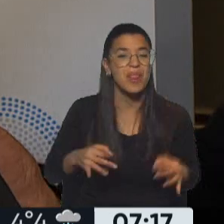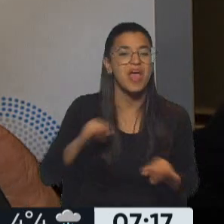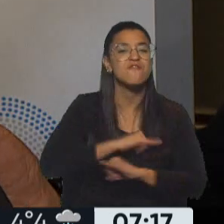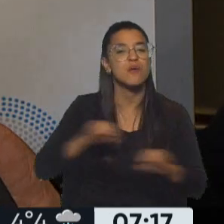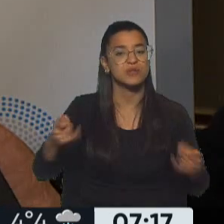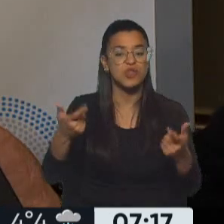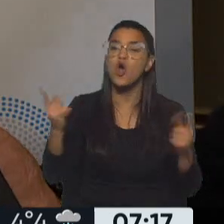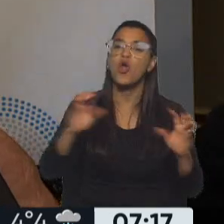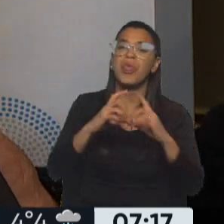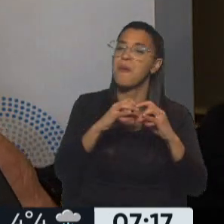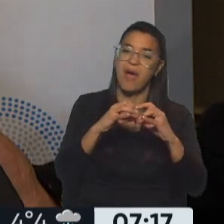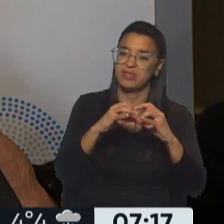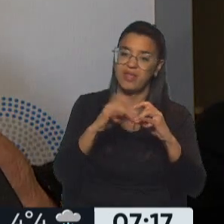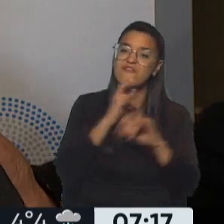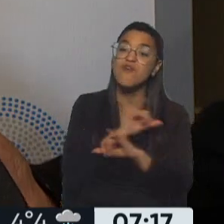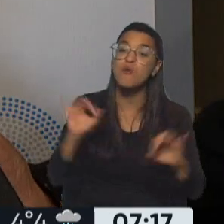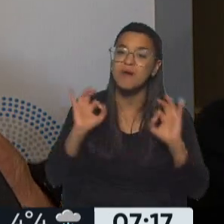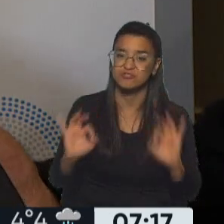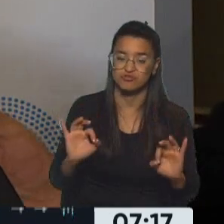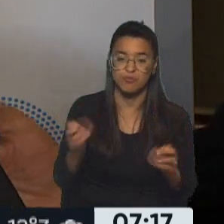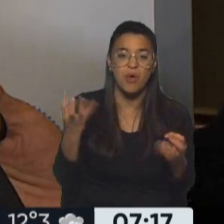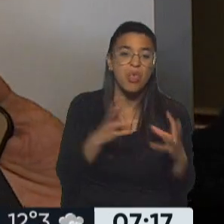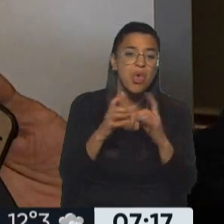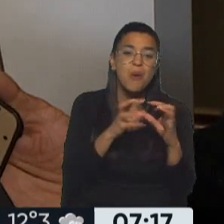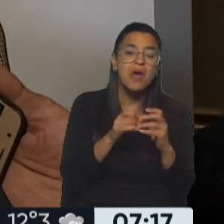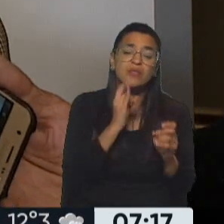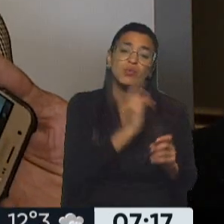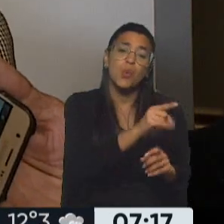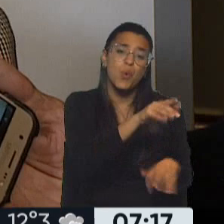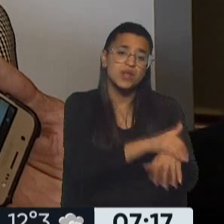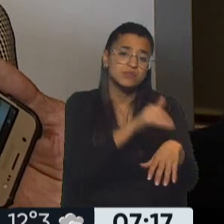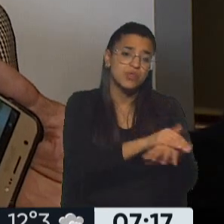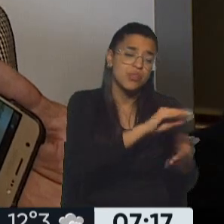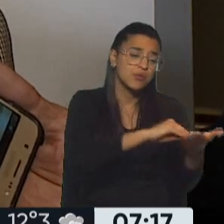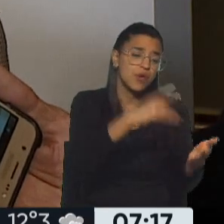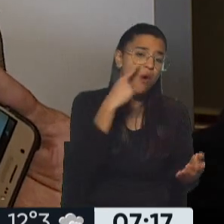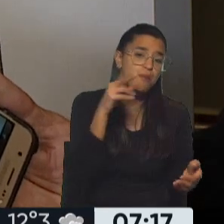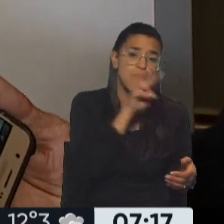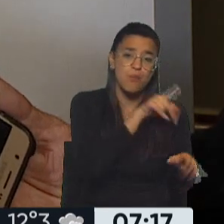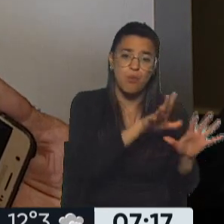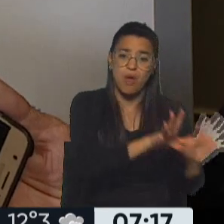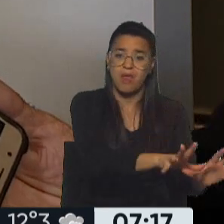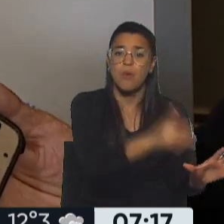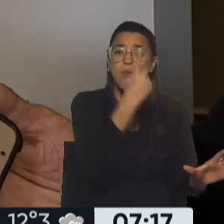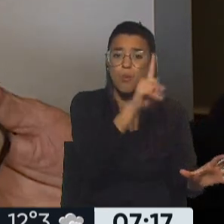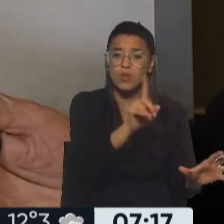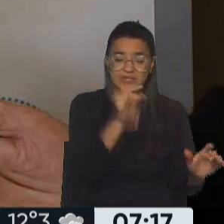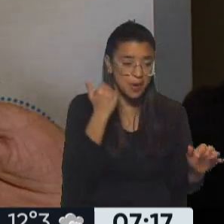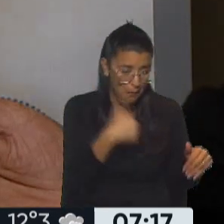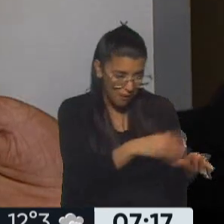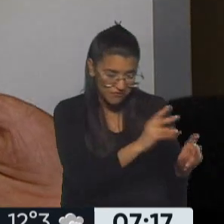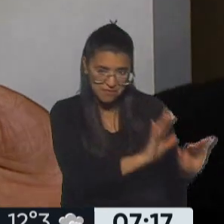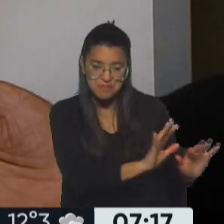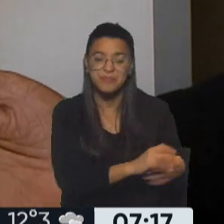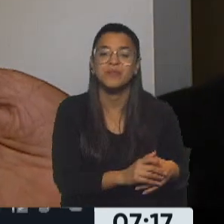y no de debate porque el debate lo es una cosa que le corresponde a los diputados y las diputadas cuando estemos ya terminó